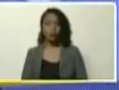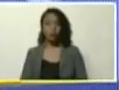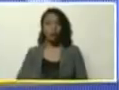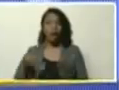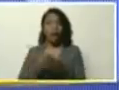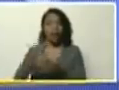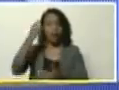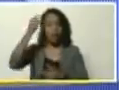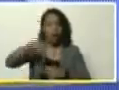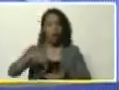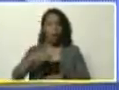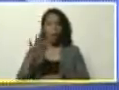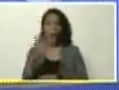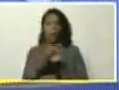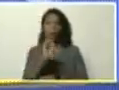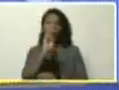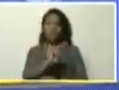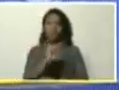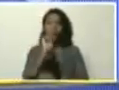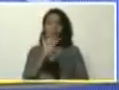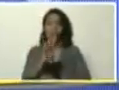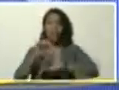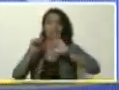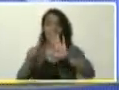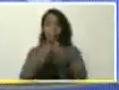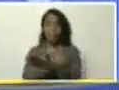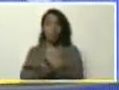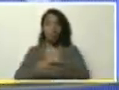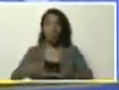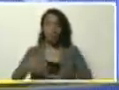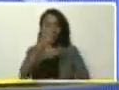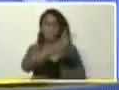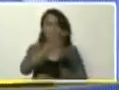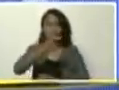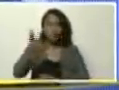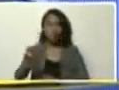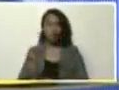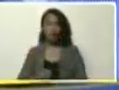Al día de hoy van 246 millones de casos,